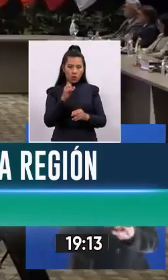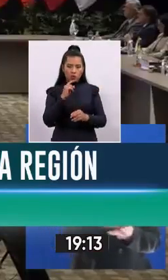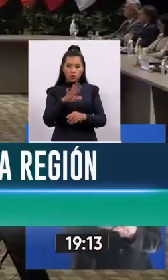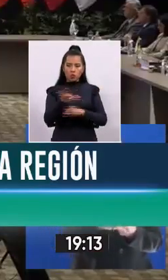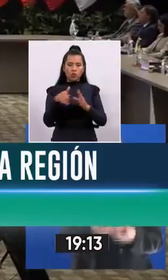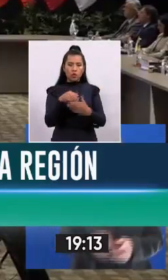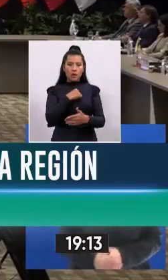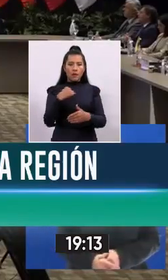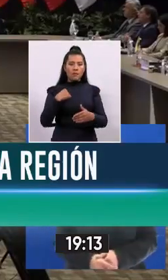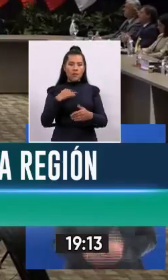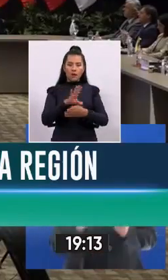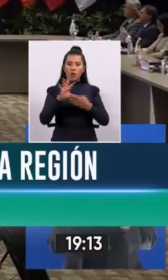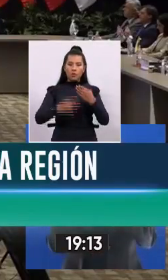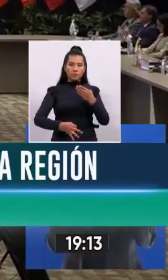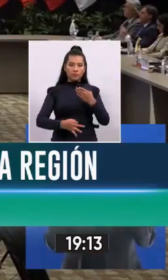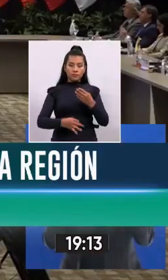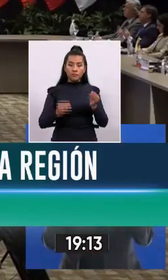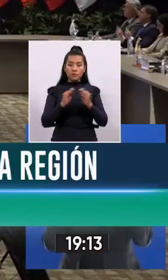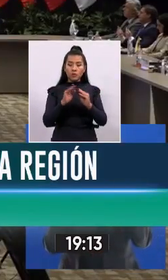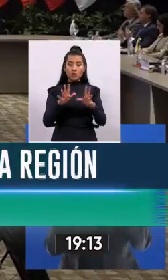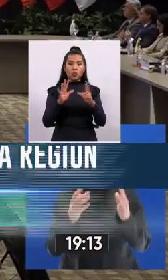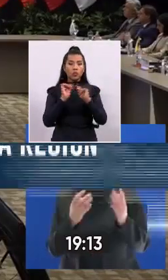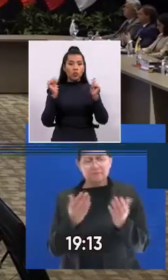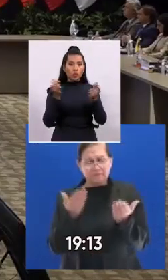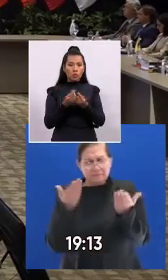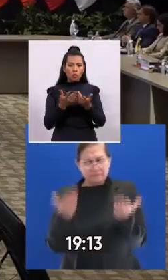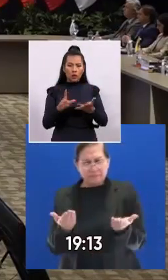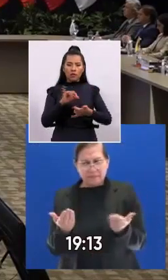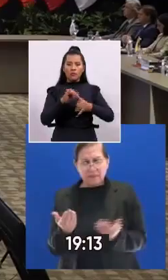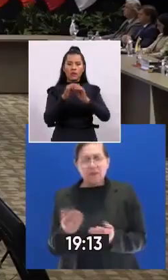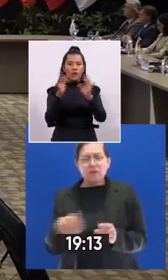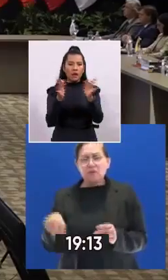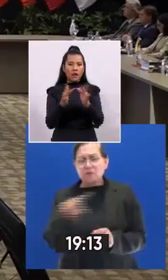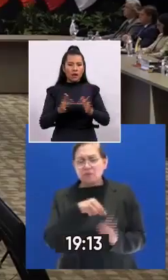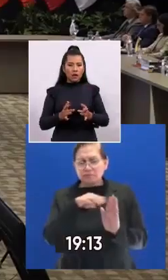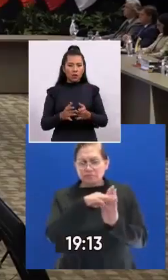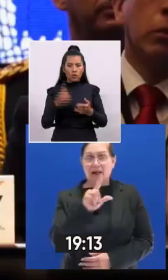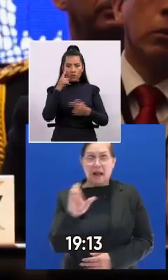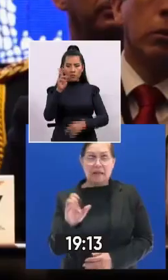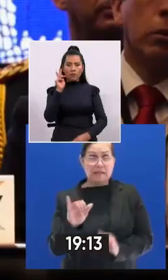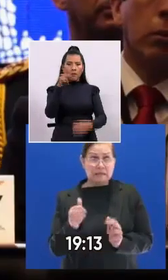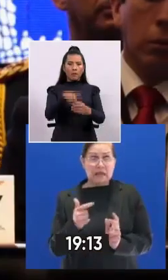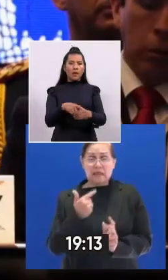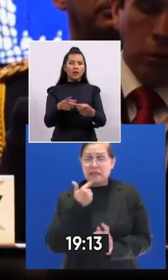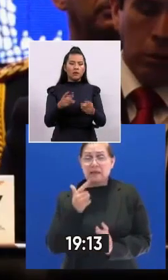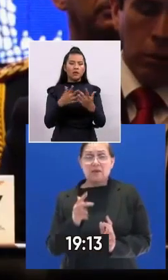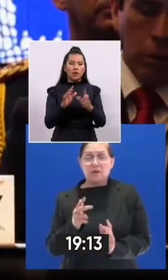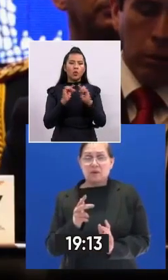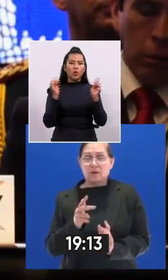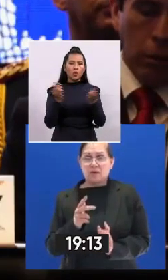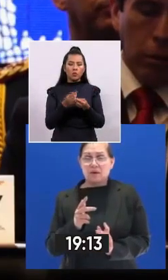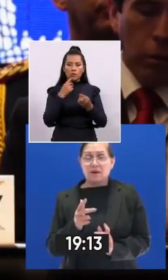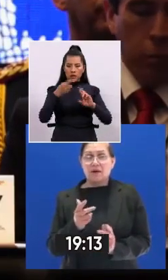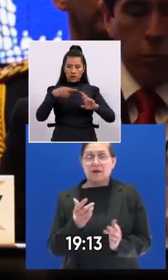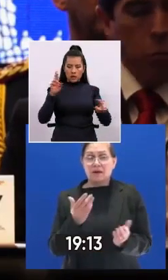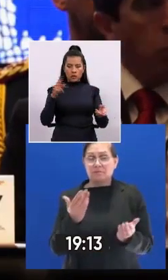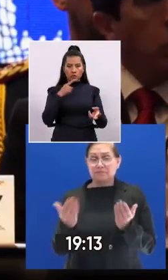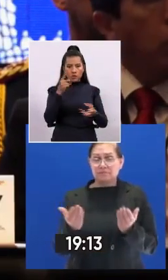seguros que la mejor forma de incidir en la economía mundial es articulando nuestra participación como bloque regional,